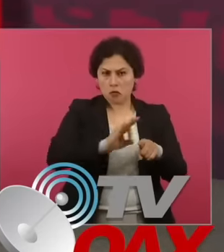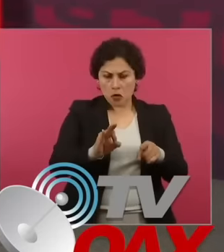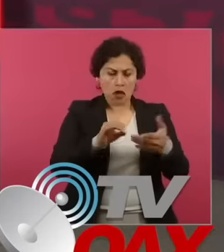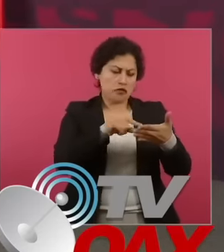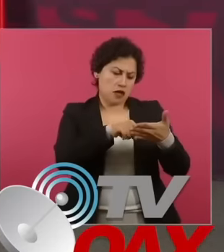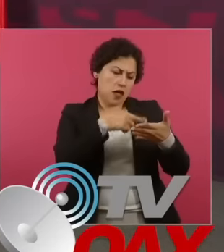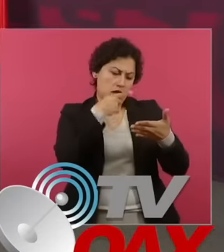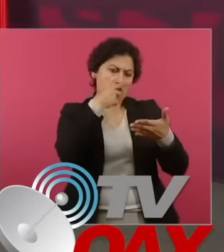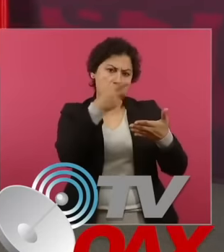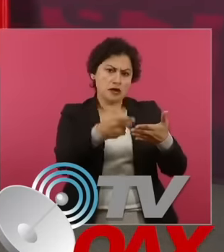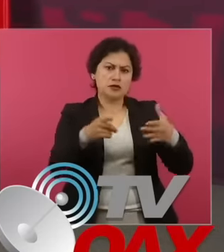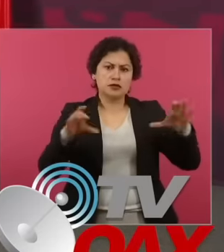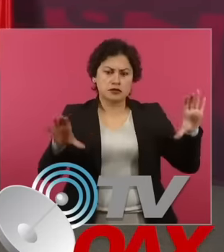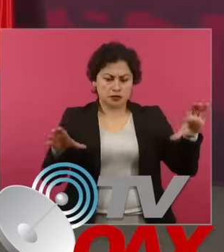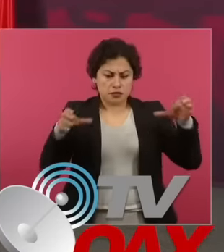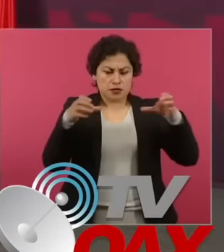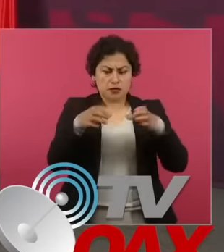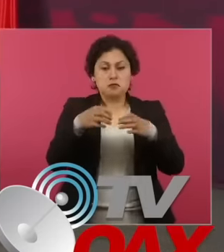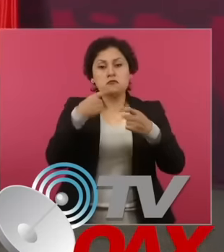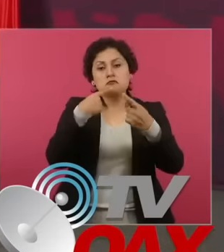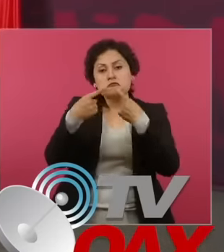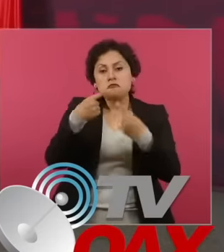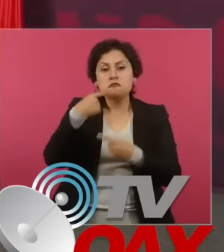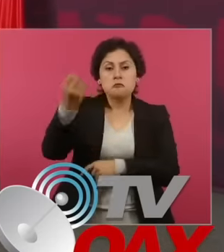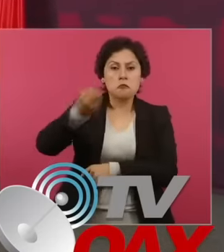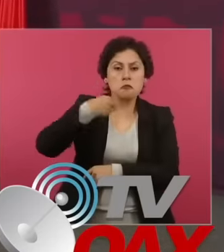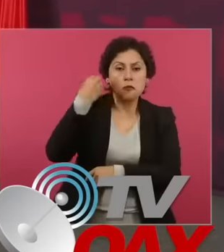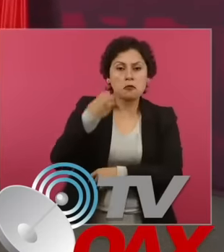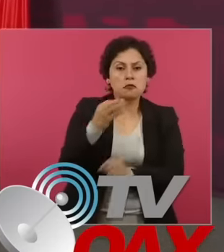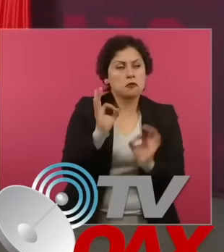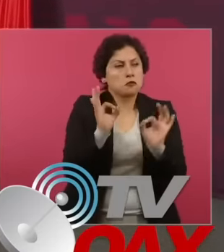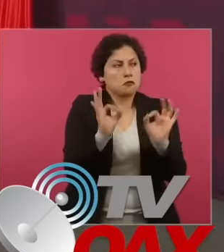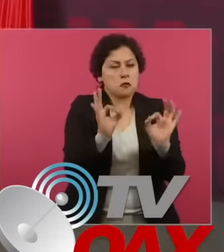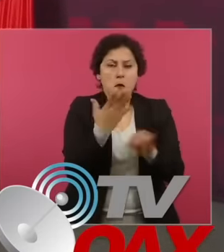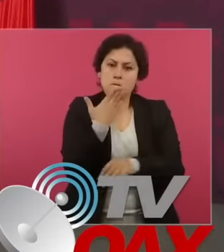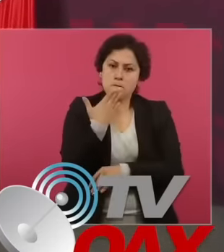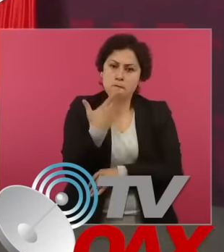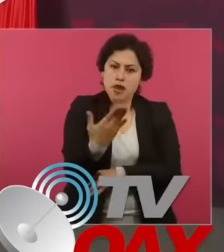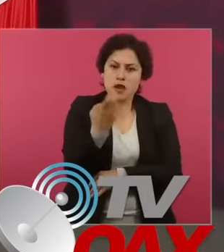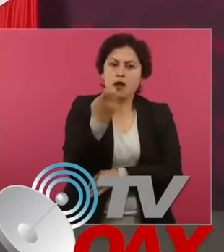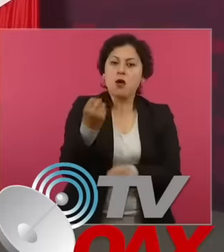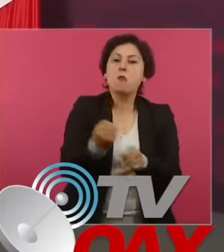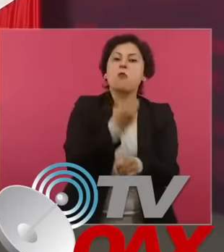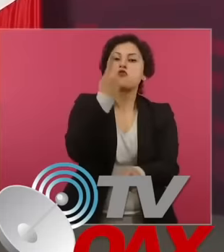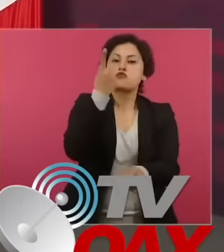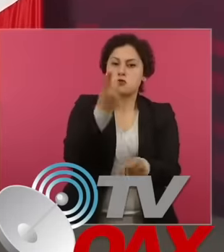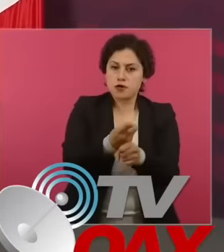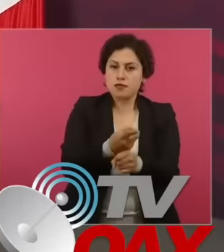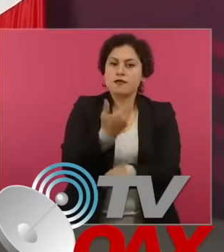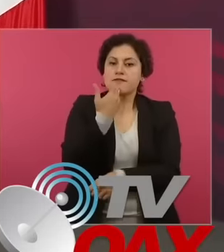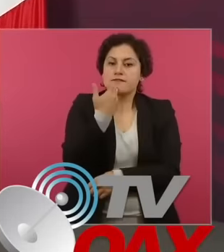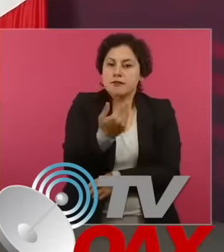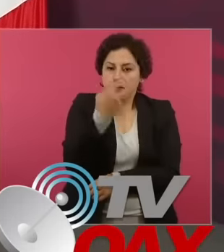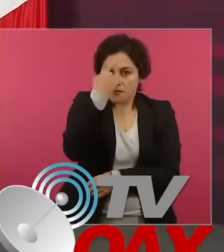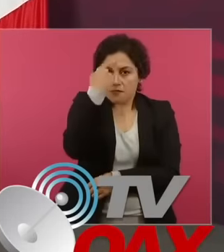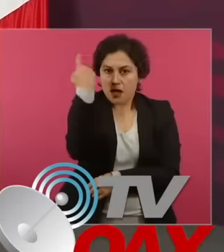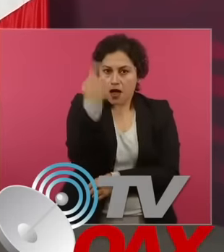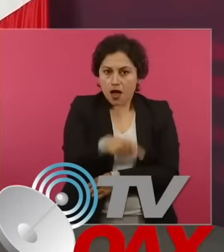Es una muy buena oportunidad para a revisar